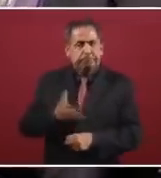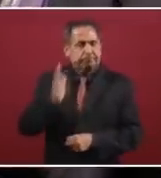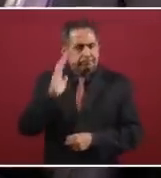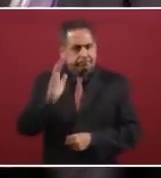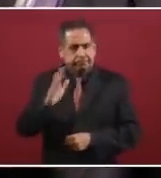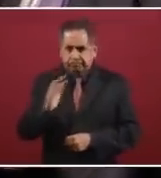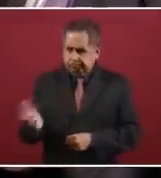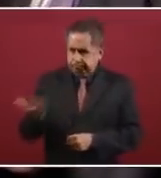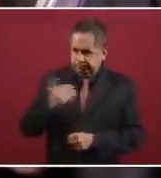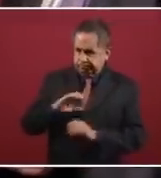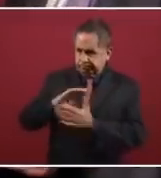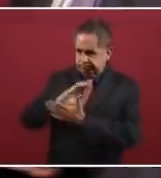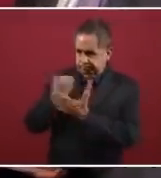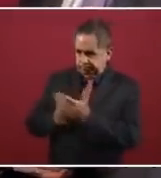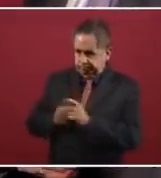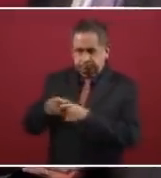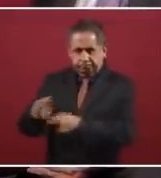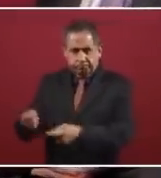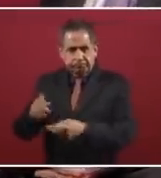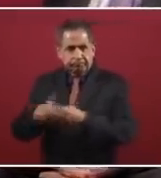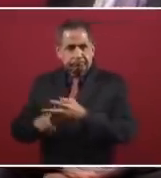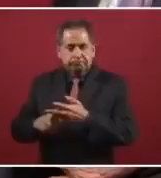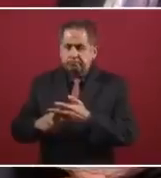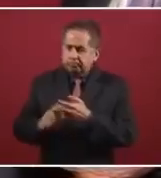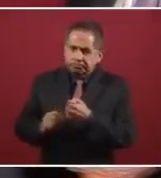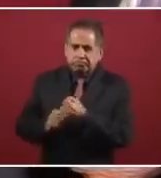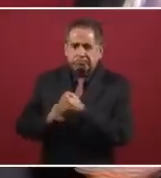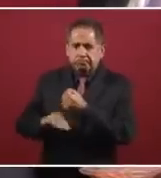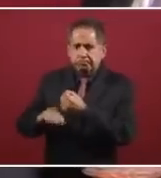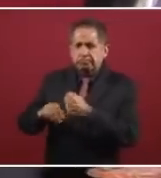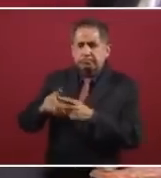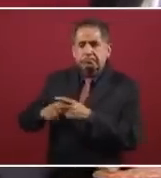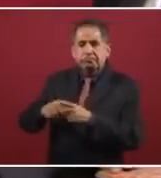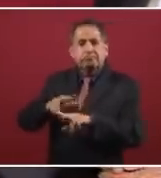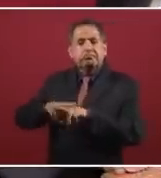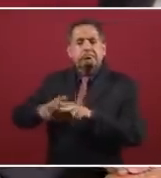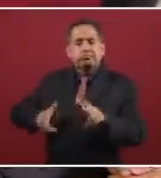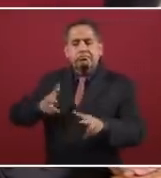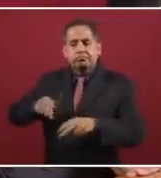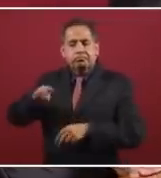contrató la ingeniería básica para el Tren Maya,